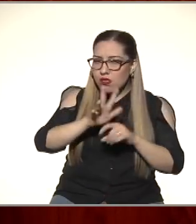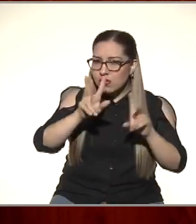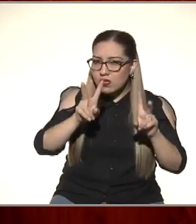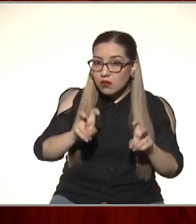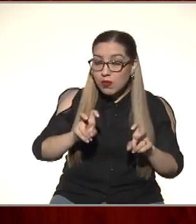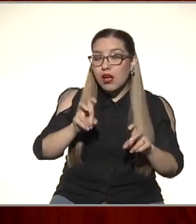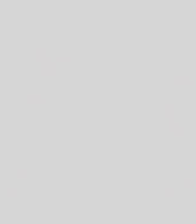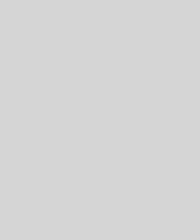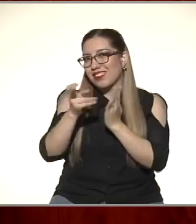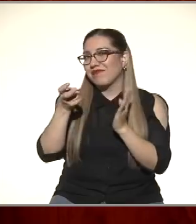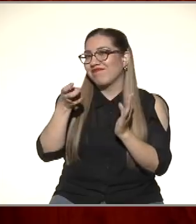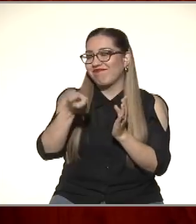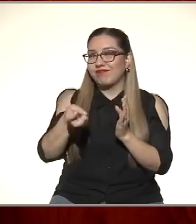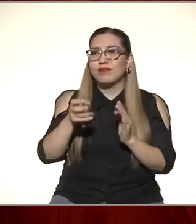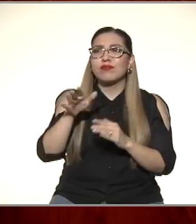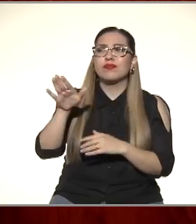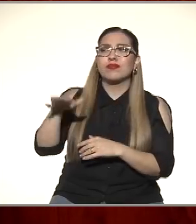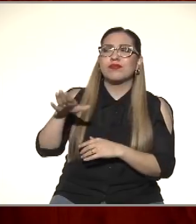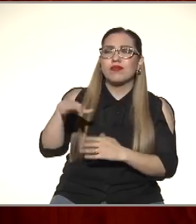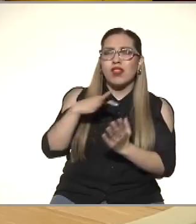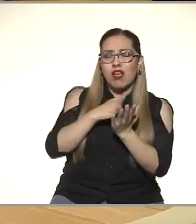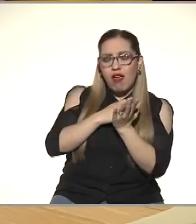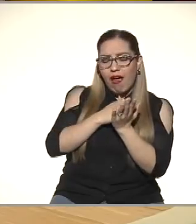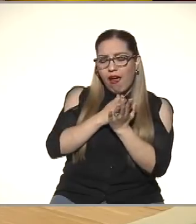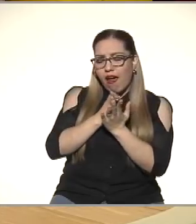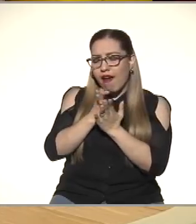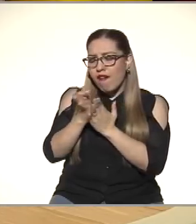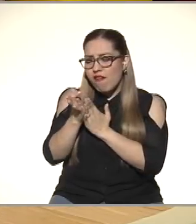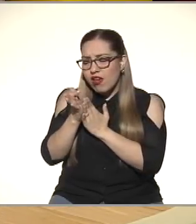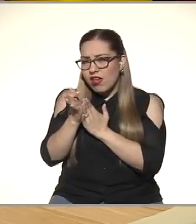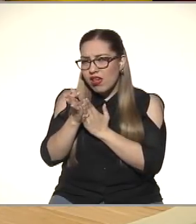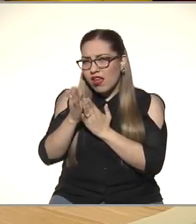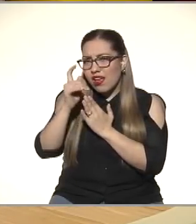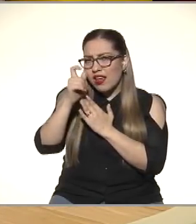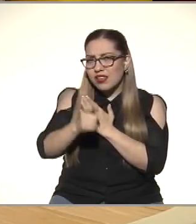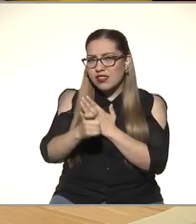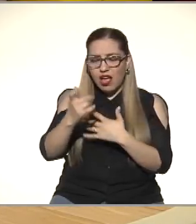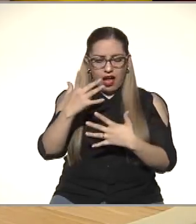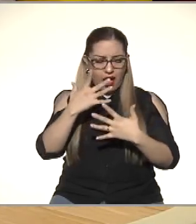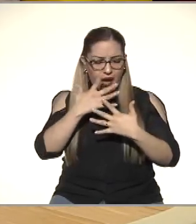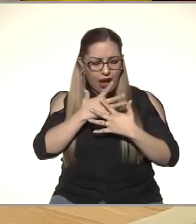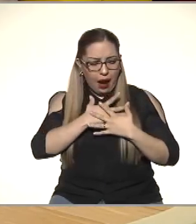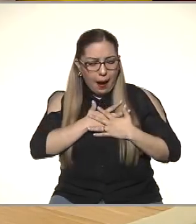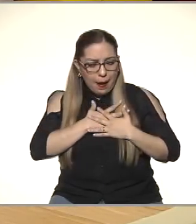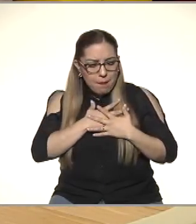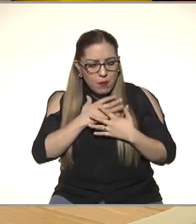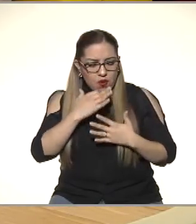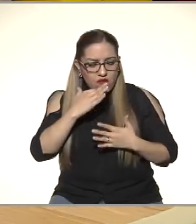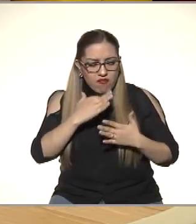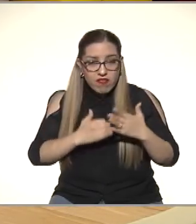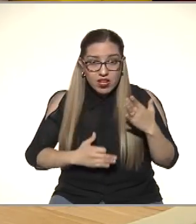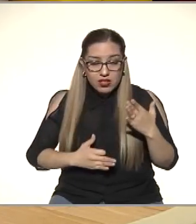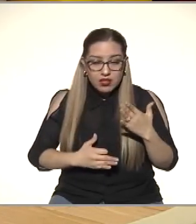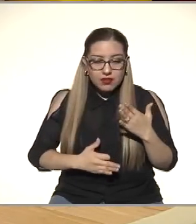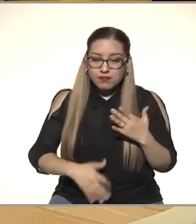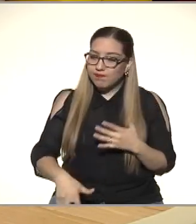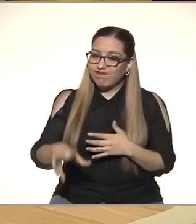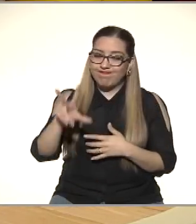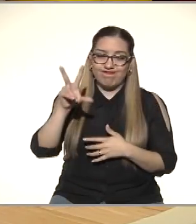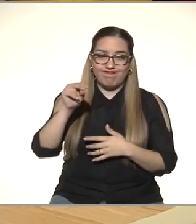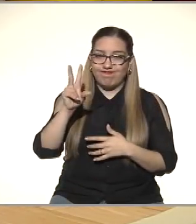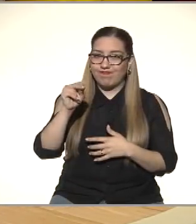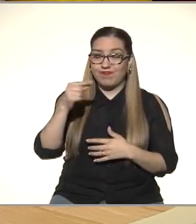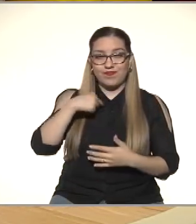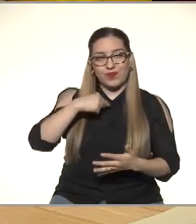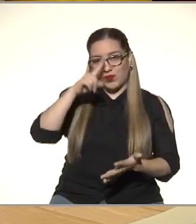la comunidad o en la familia. ¿La infidelidad siempre es por falta de amor? O sea... No, yo creo que ese es uno de